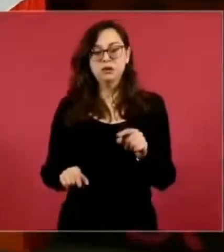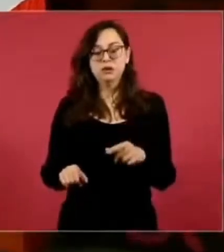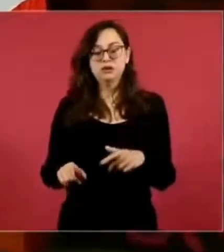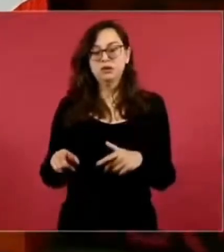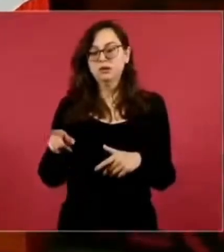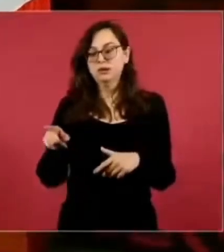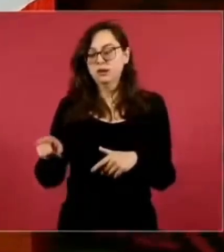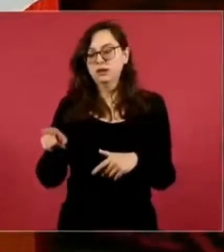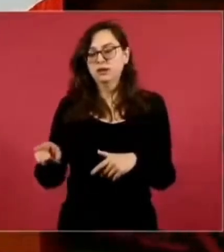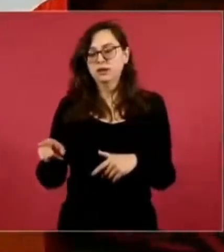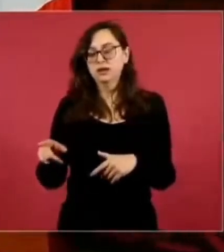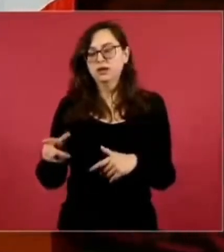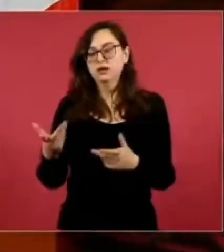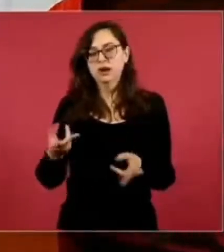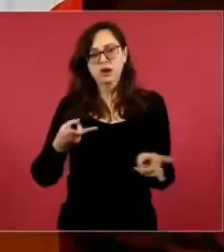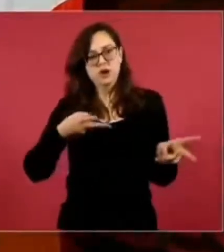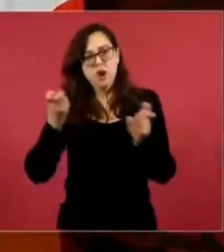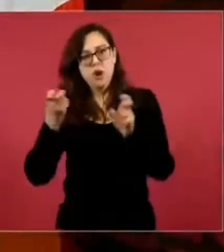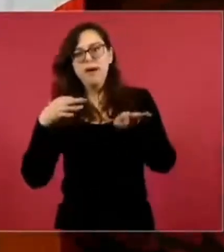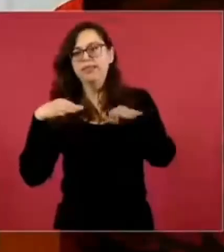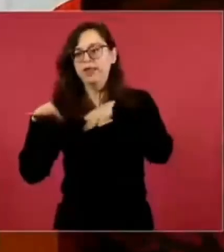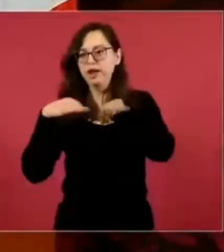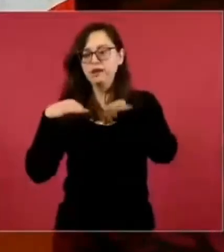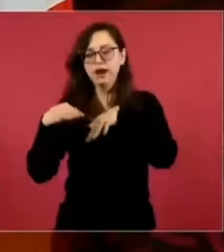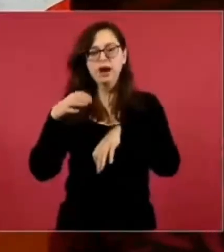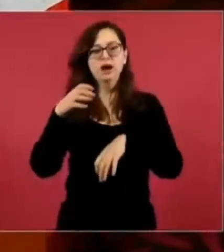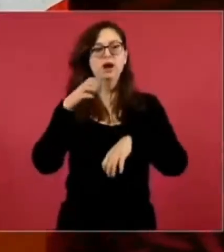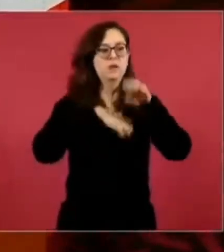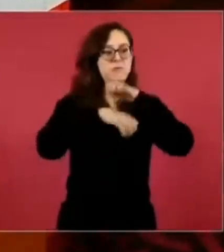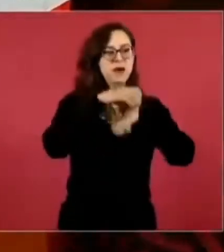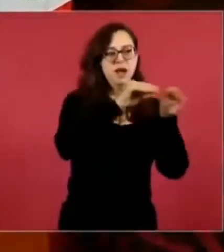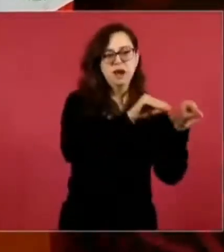mudando empresas de Estados Unidos hacia México,